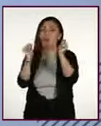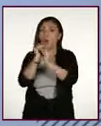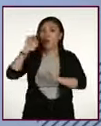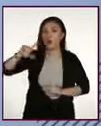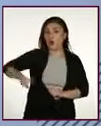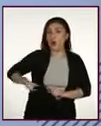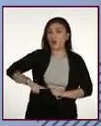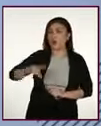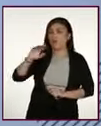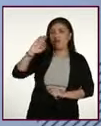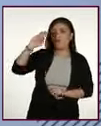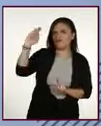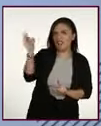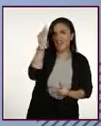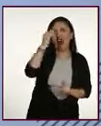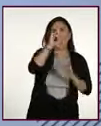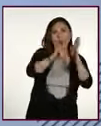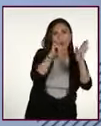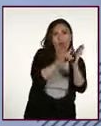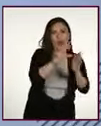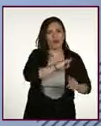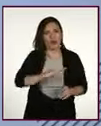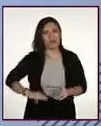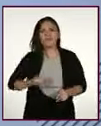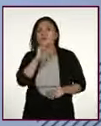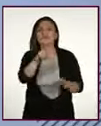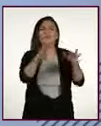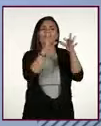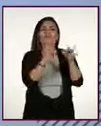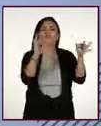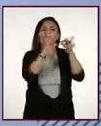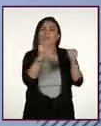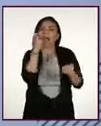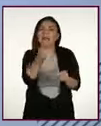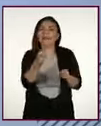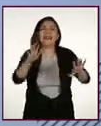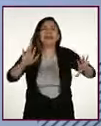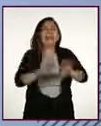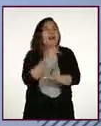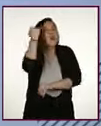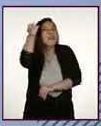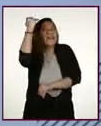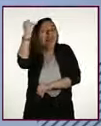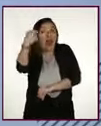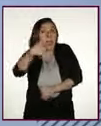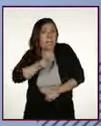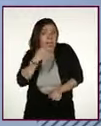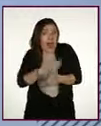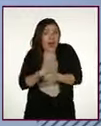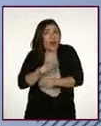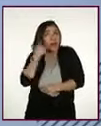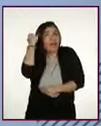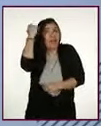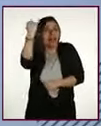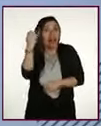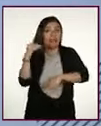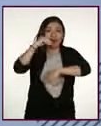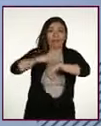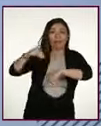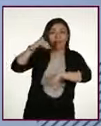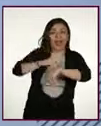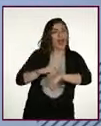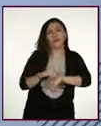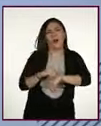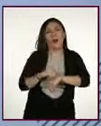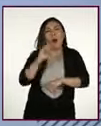gobierno, hablando de este mismo cambio de paradigma. Y este cambio de paradigma, o sea, no me lo estoy inventando yo, ni estoy hablando